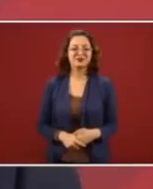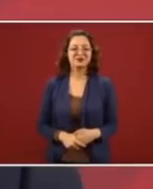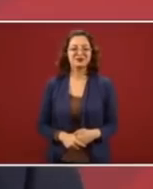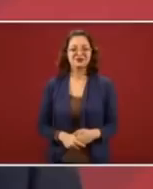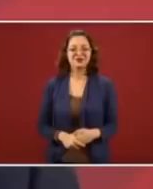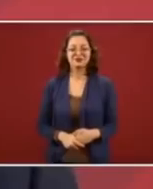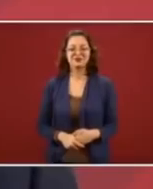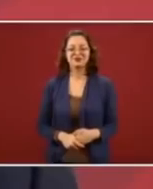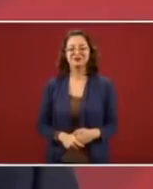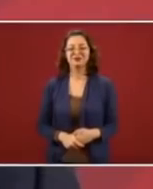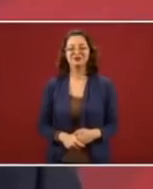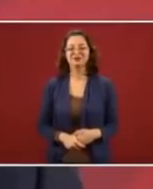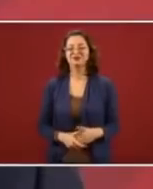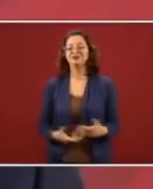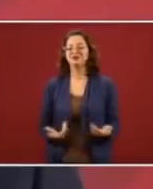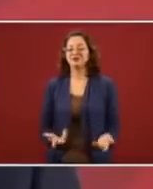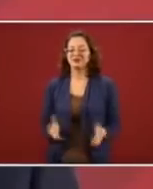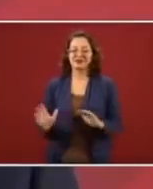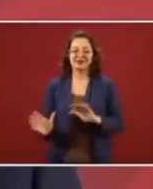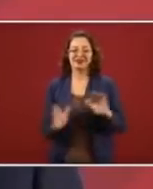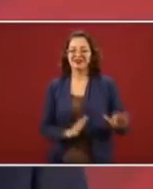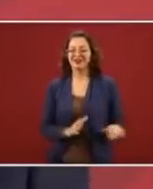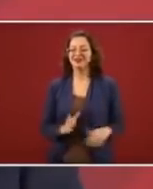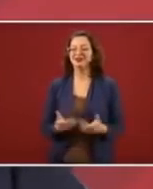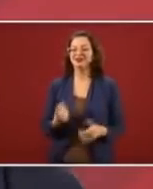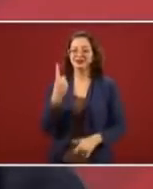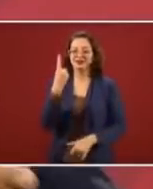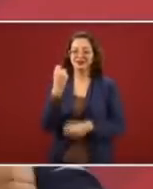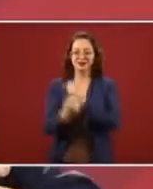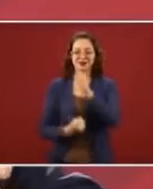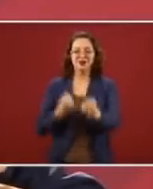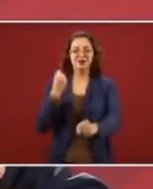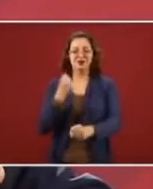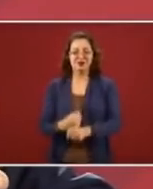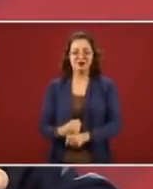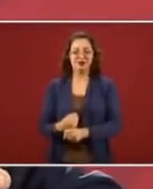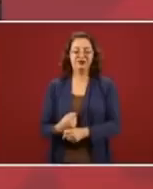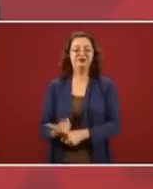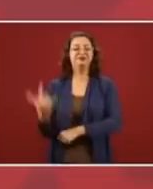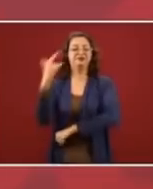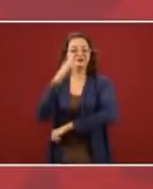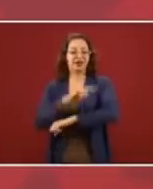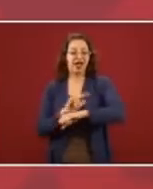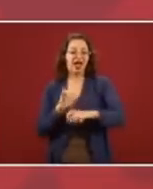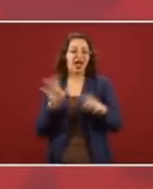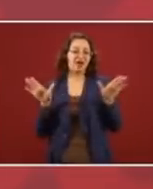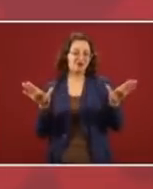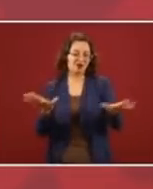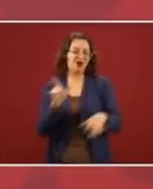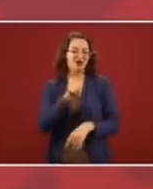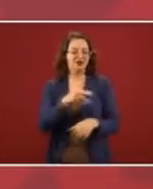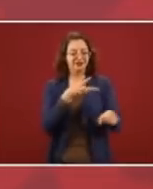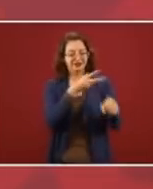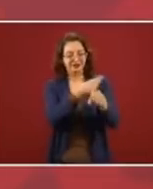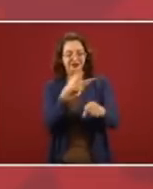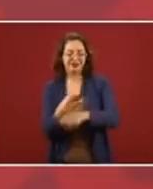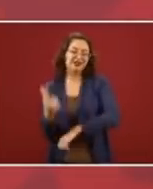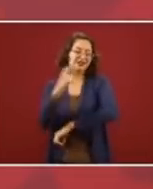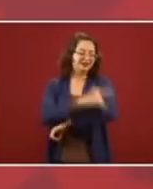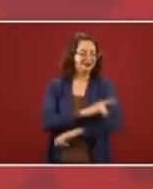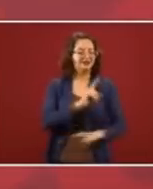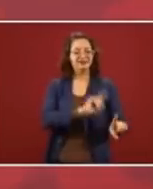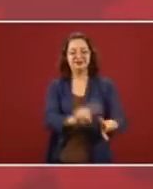los 19 millones al año para cada una de las partes, o sea, un socio de 12,